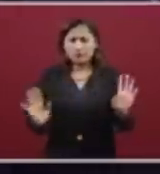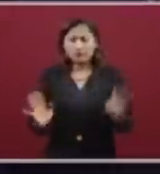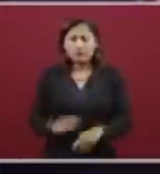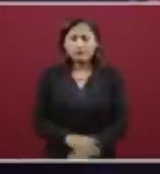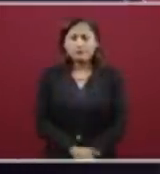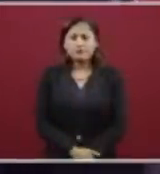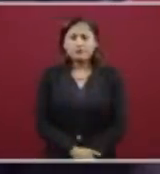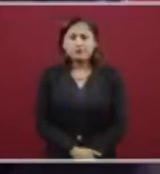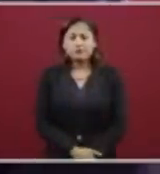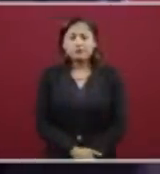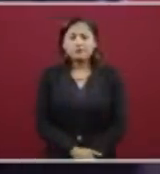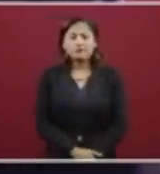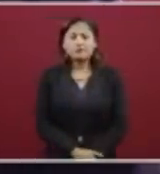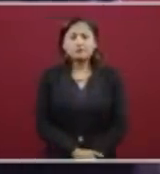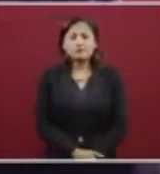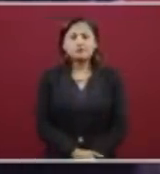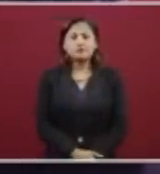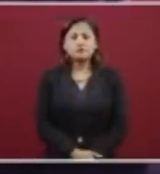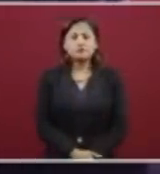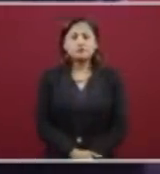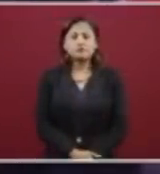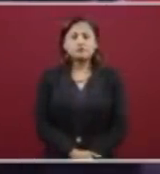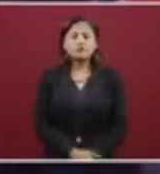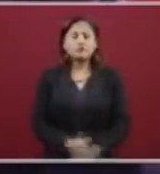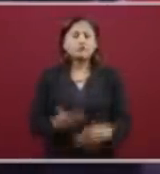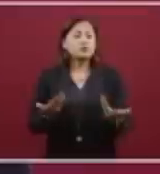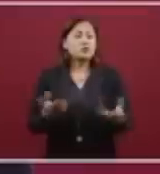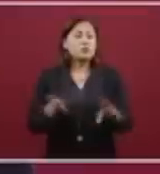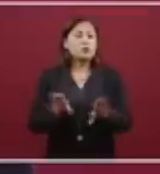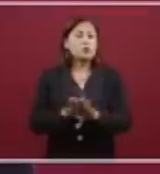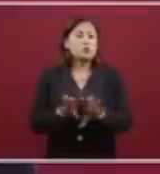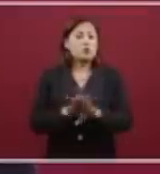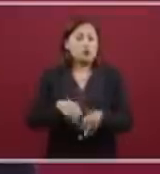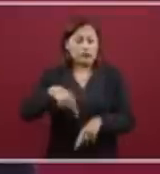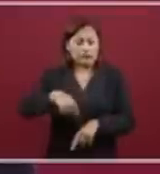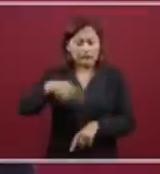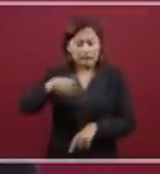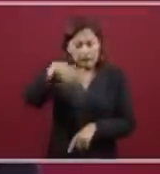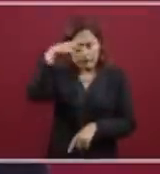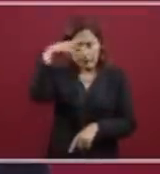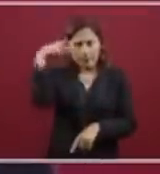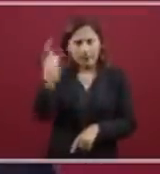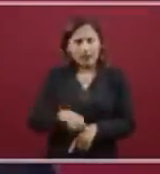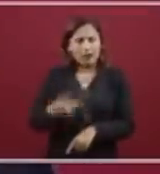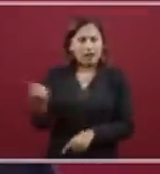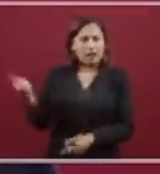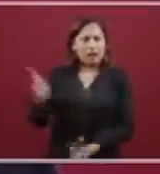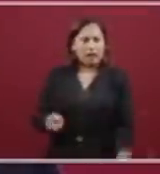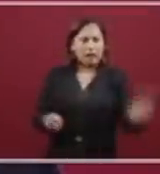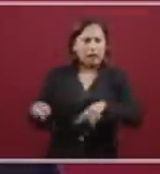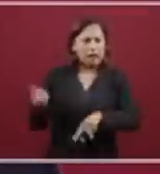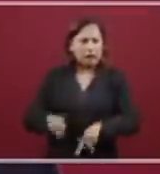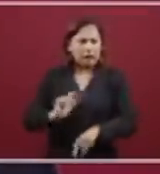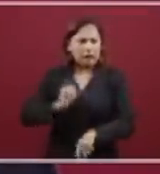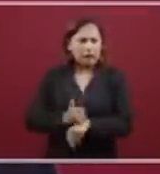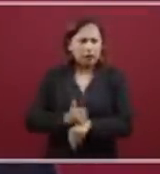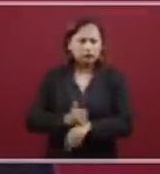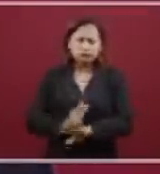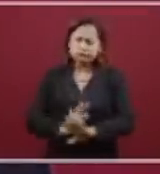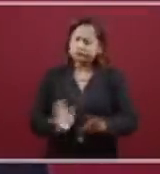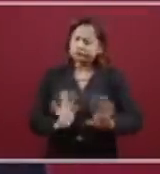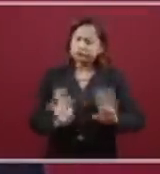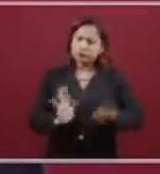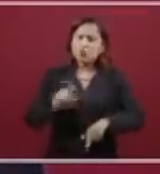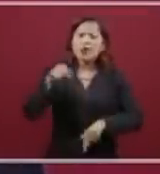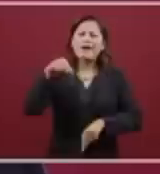no luchamos por establecer en méxico una dictadura luchamos por establecer en méxico una